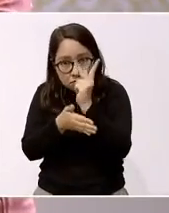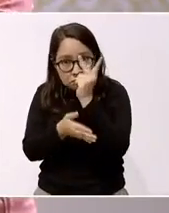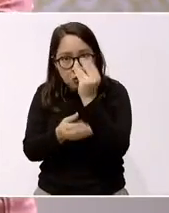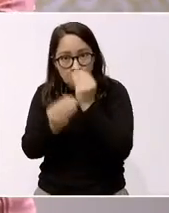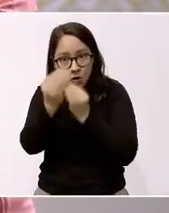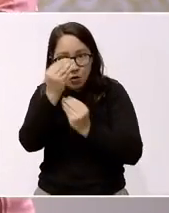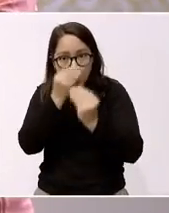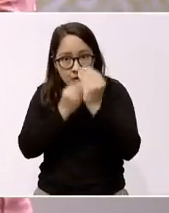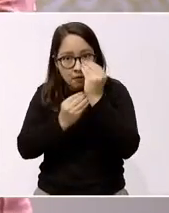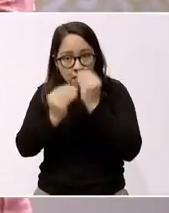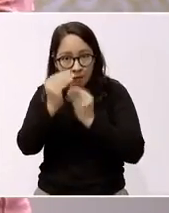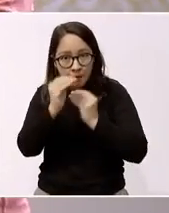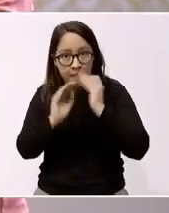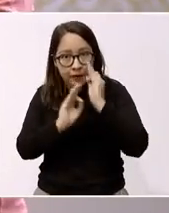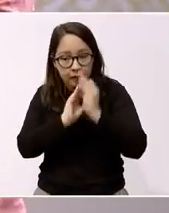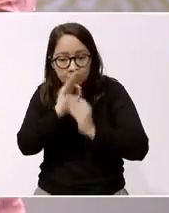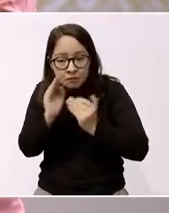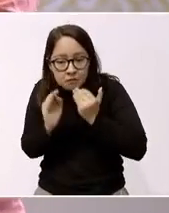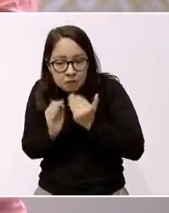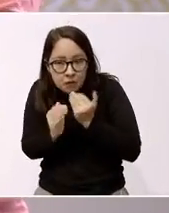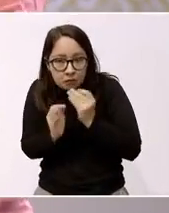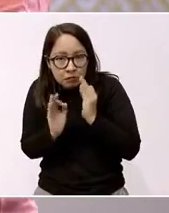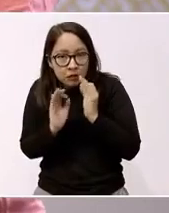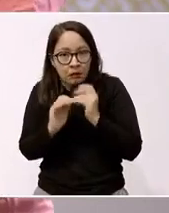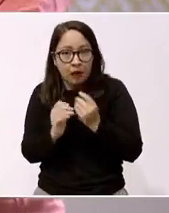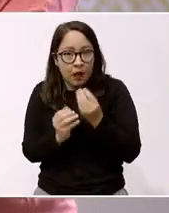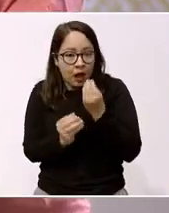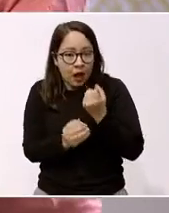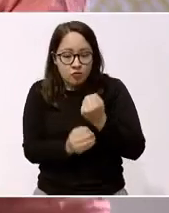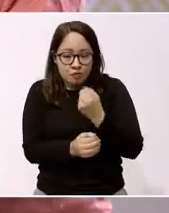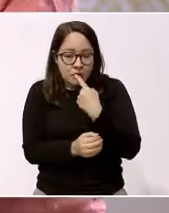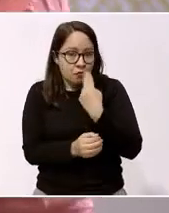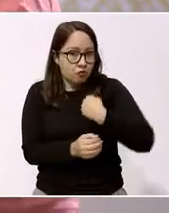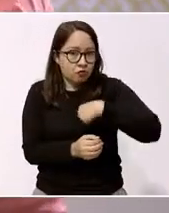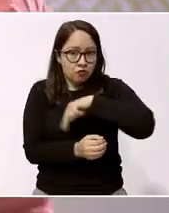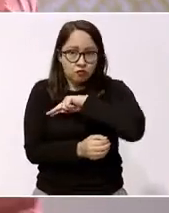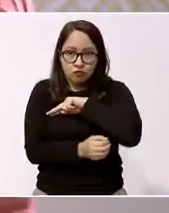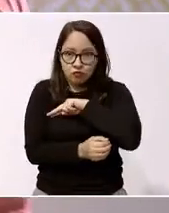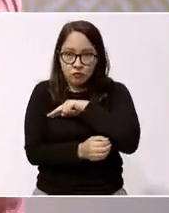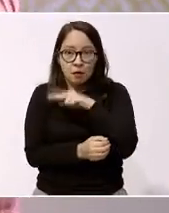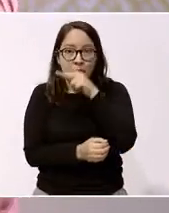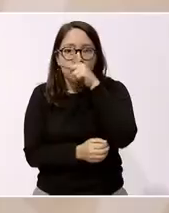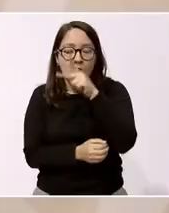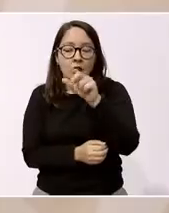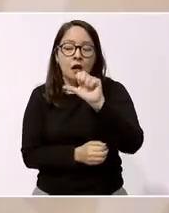acuerdan de eso, no? Que hay que ser autosuficientes.